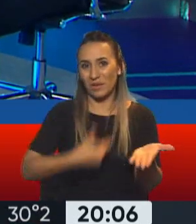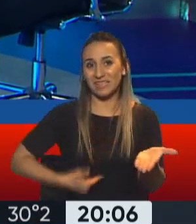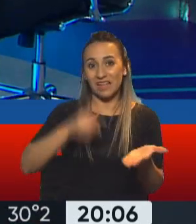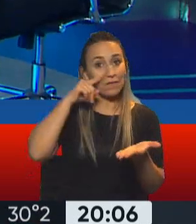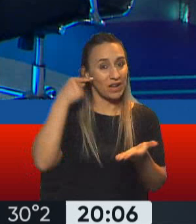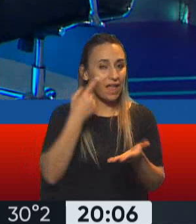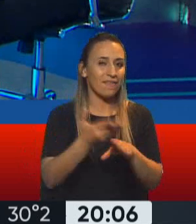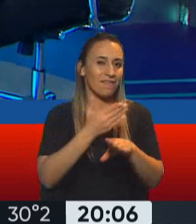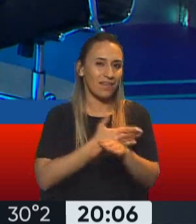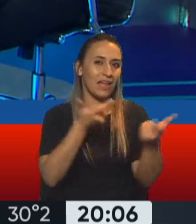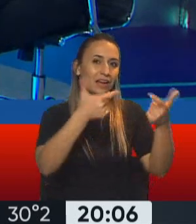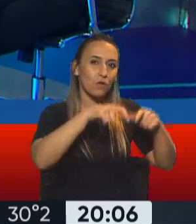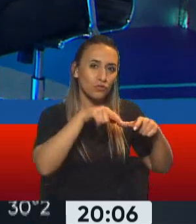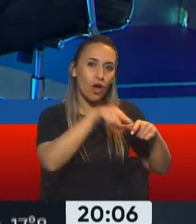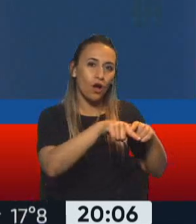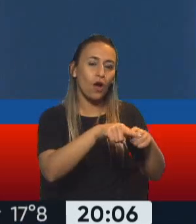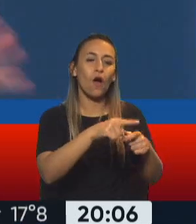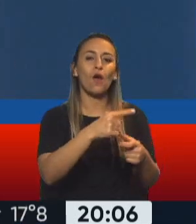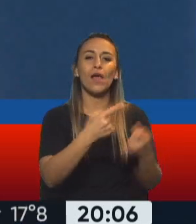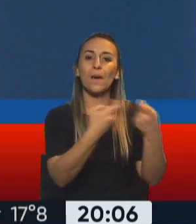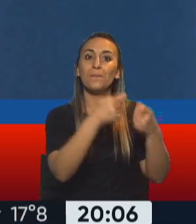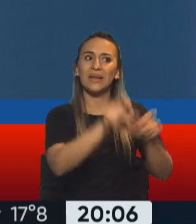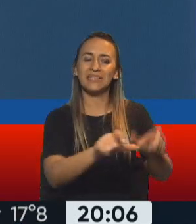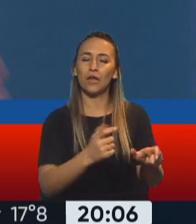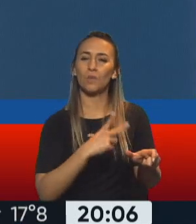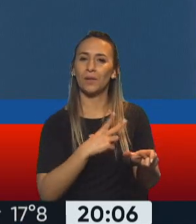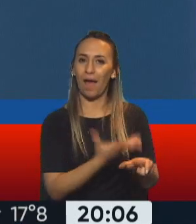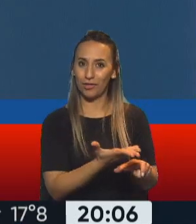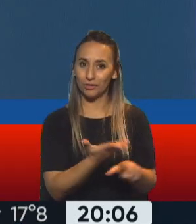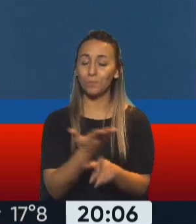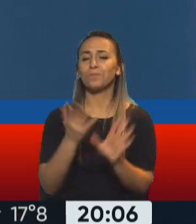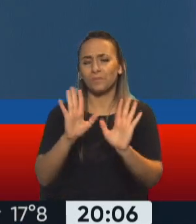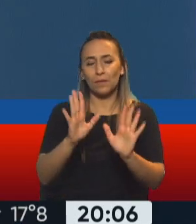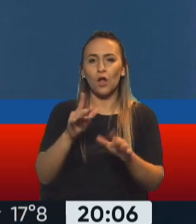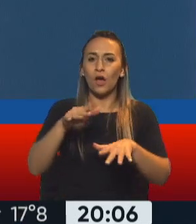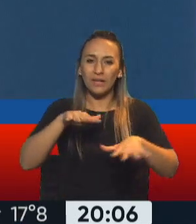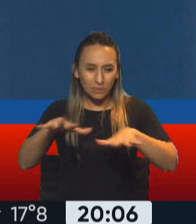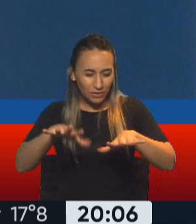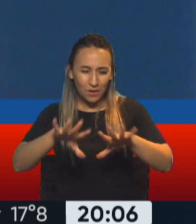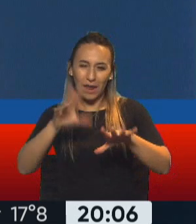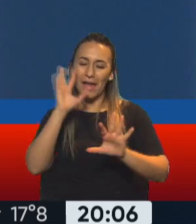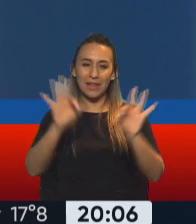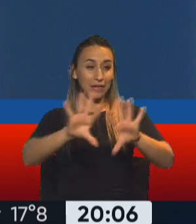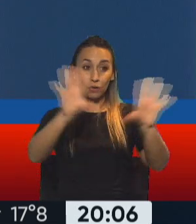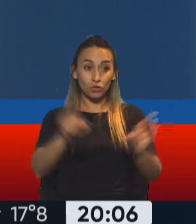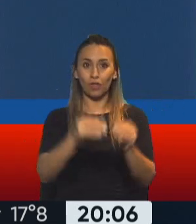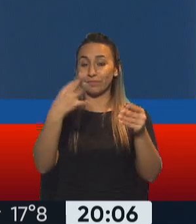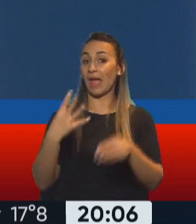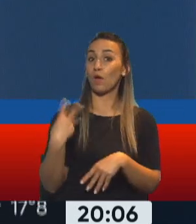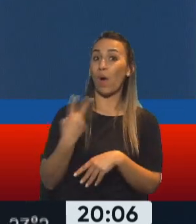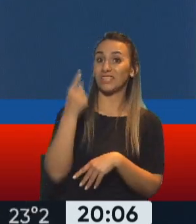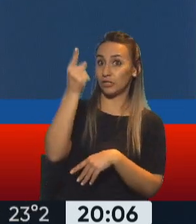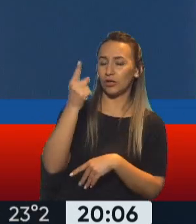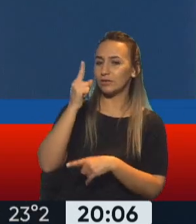¿no? Acá están pasando cosas muy importantes, Felipe. Por un lado, en el plano internacional, en Washington se está decidiendo qué es lo que va a pasar en Argentina en